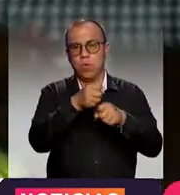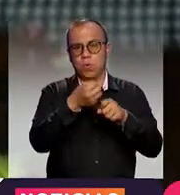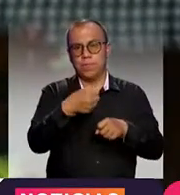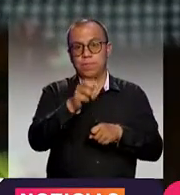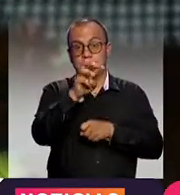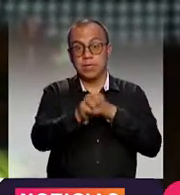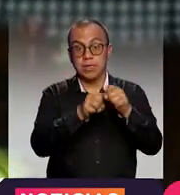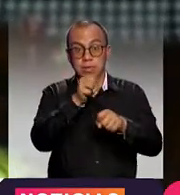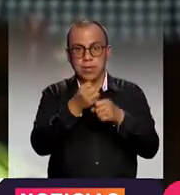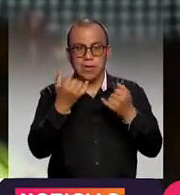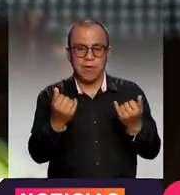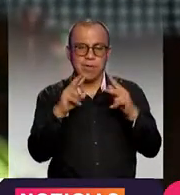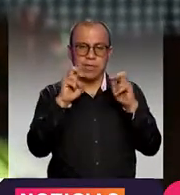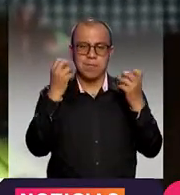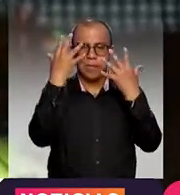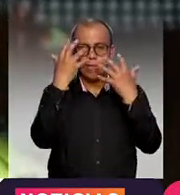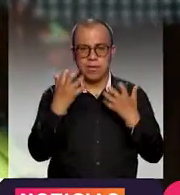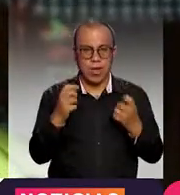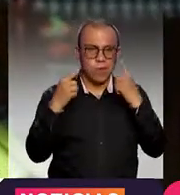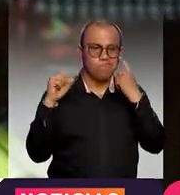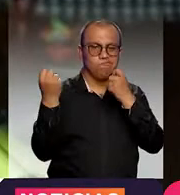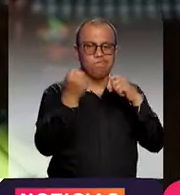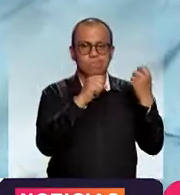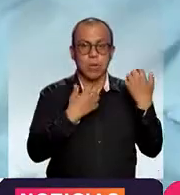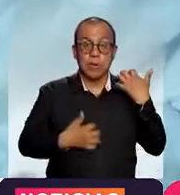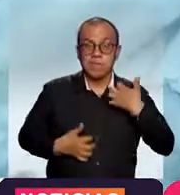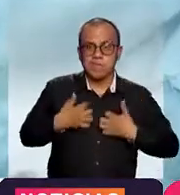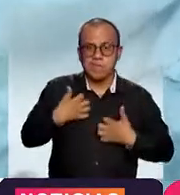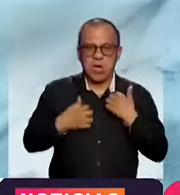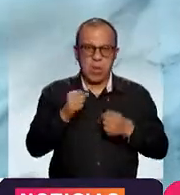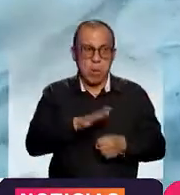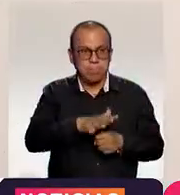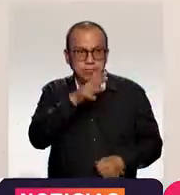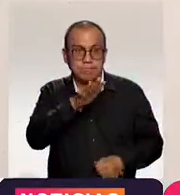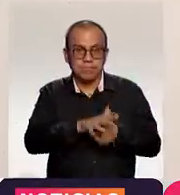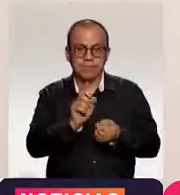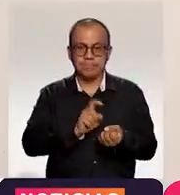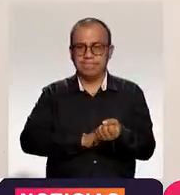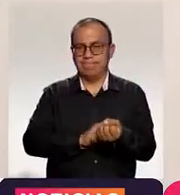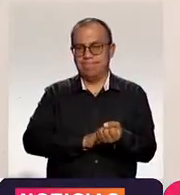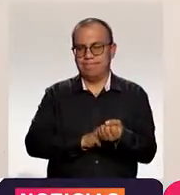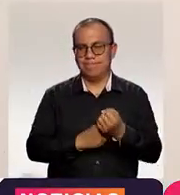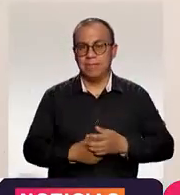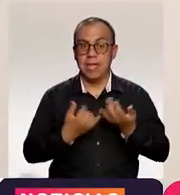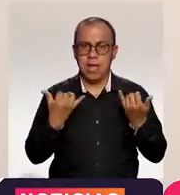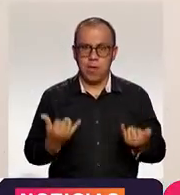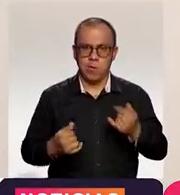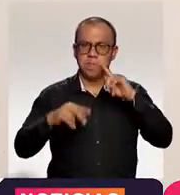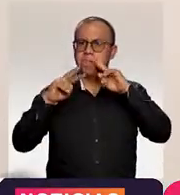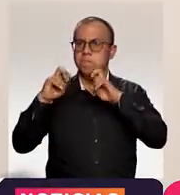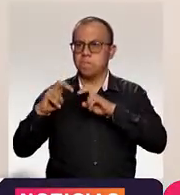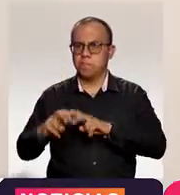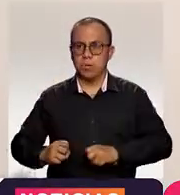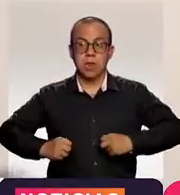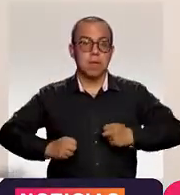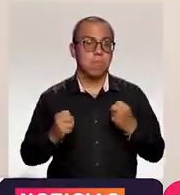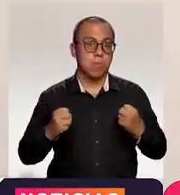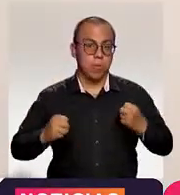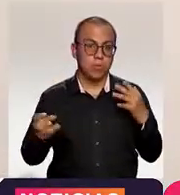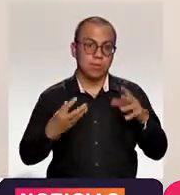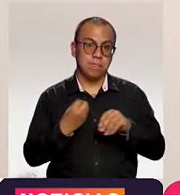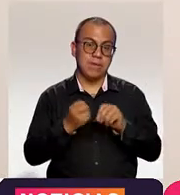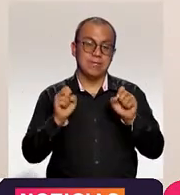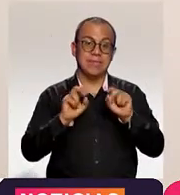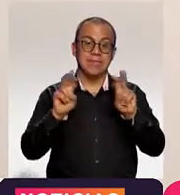mostrar síntomas de depresión, angustia, miedo e irritabilidad. Hay estudios que se han realizado en Bogotá y a